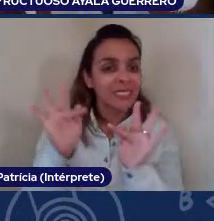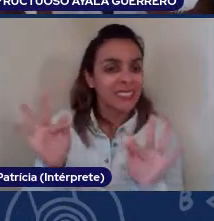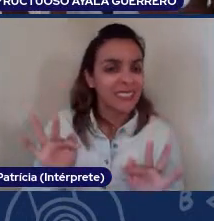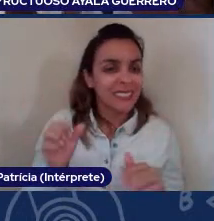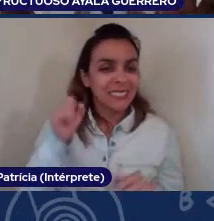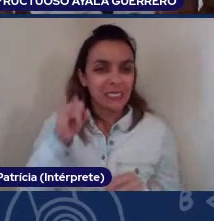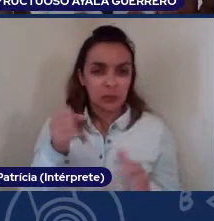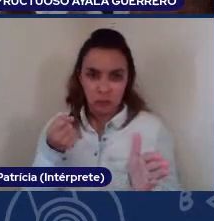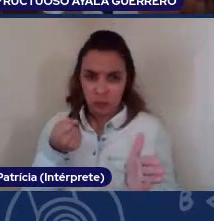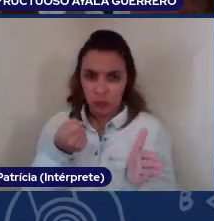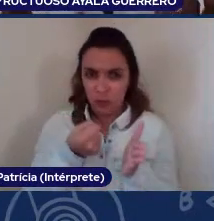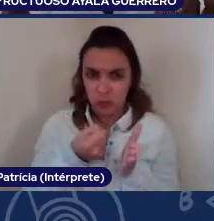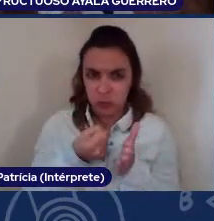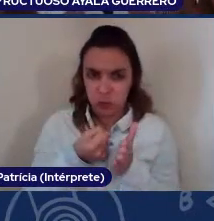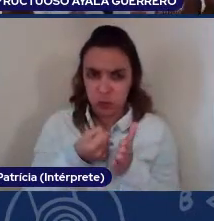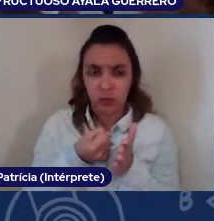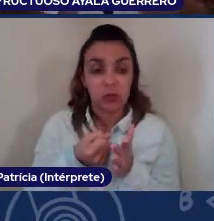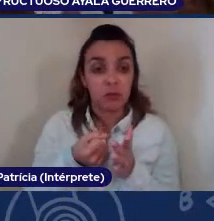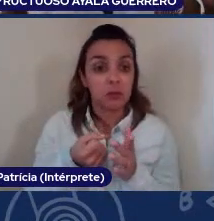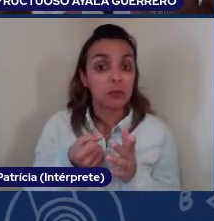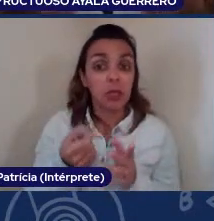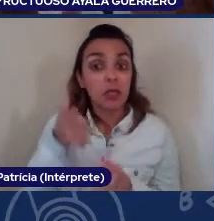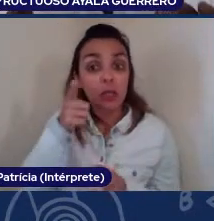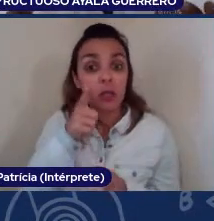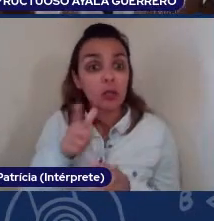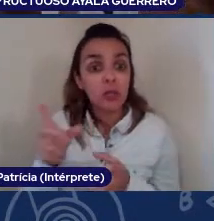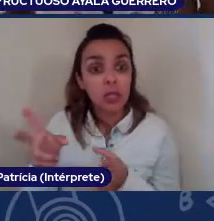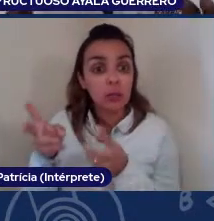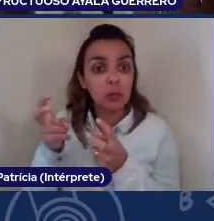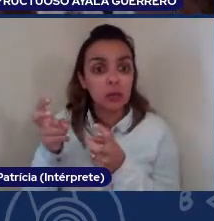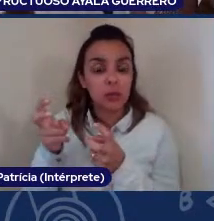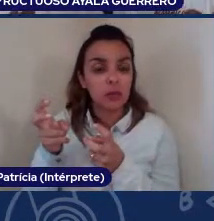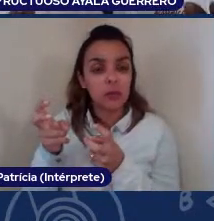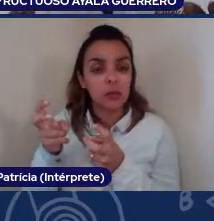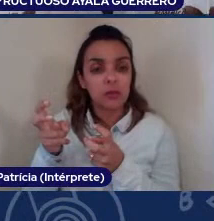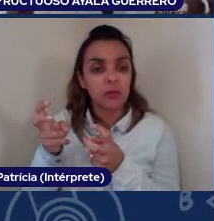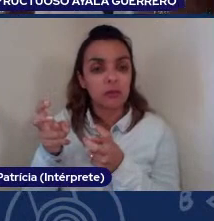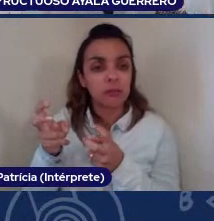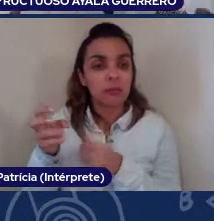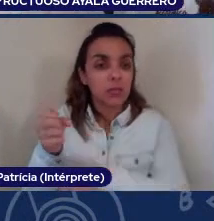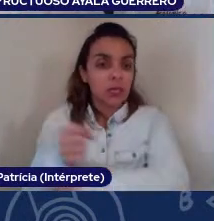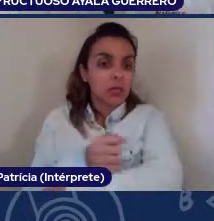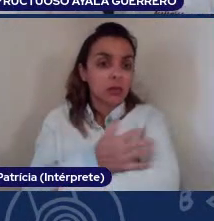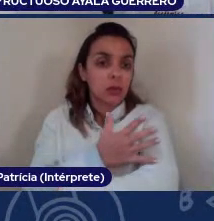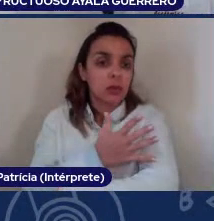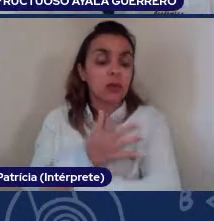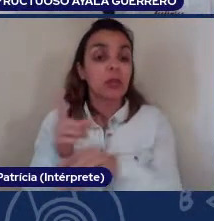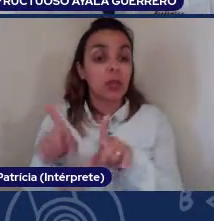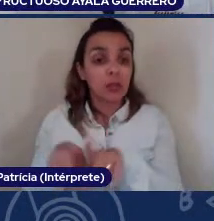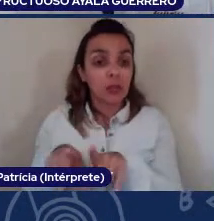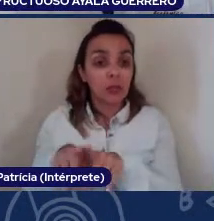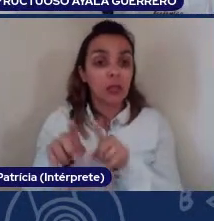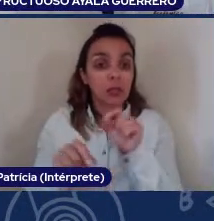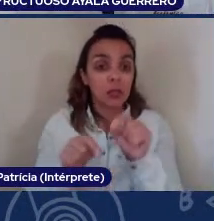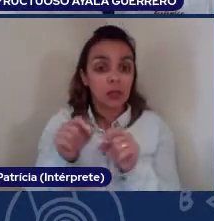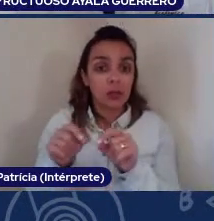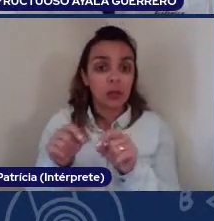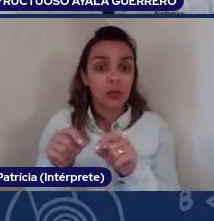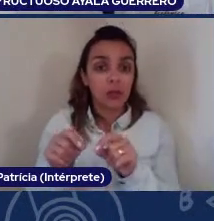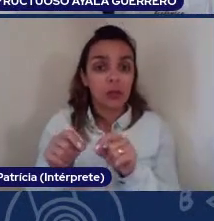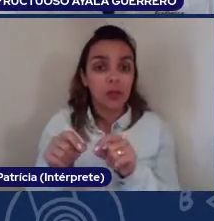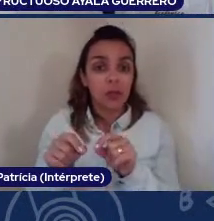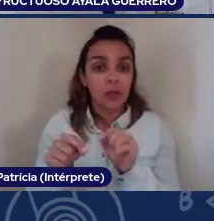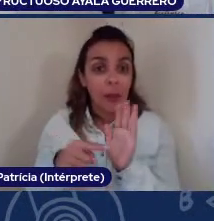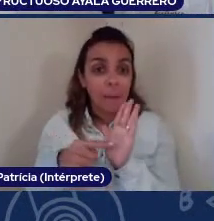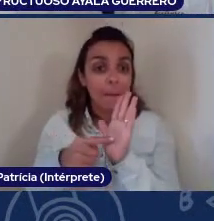agresiva. Ellos no pueden detectar ese tipo de emociones y eso también se refleja durante